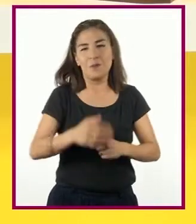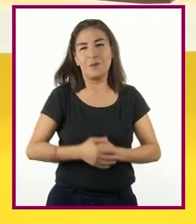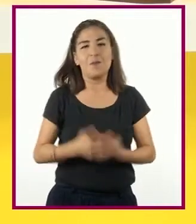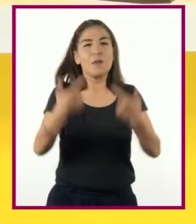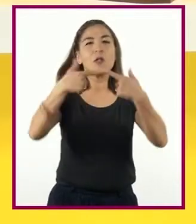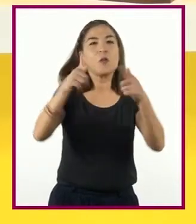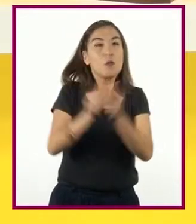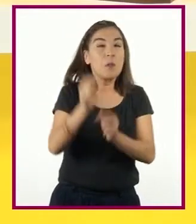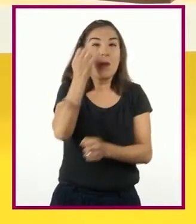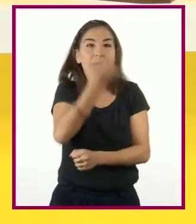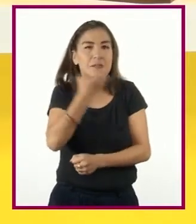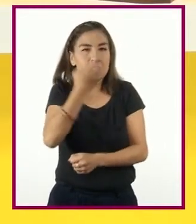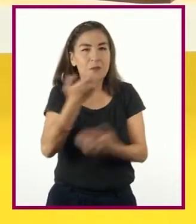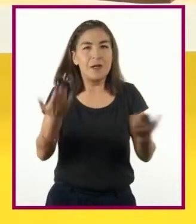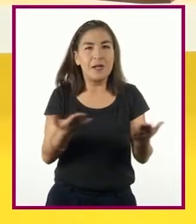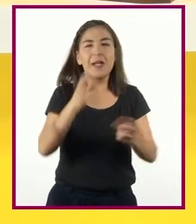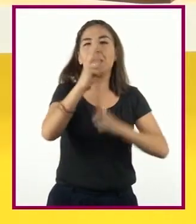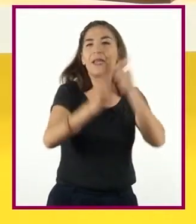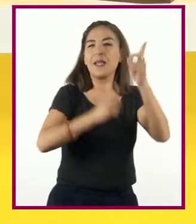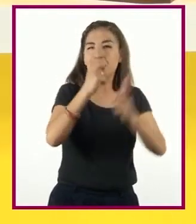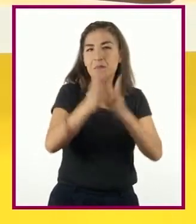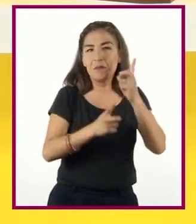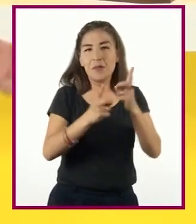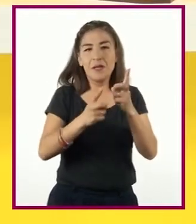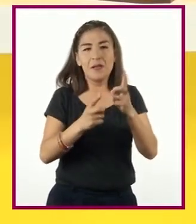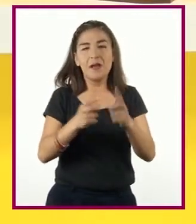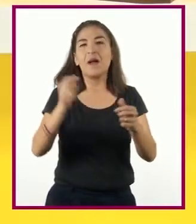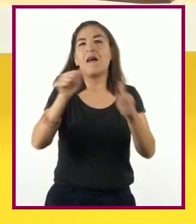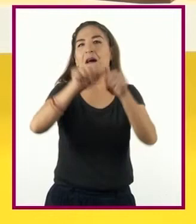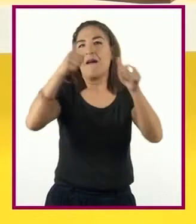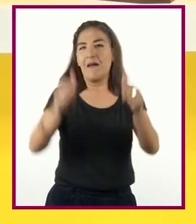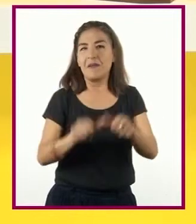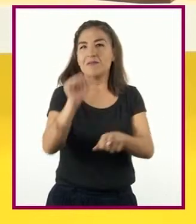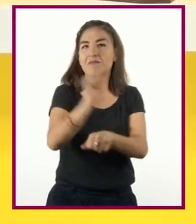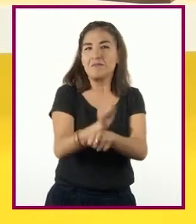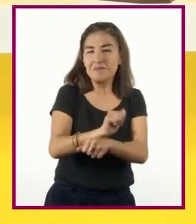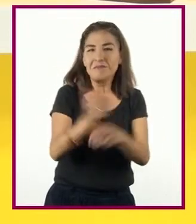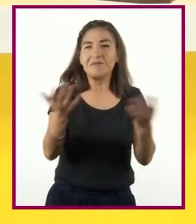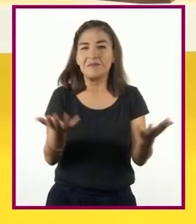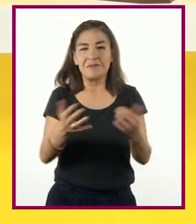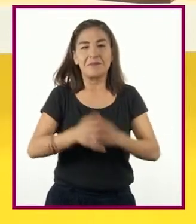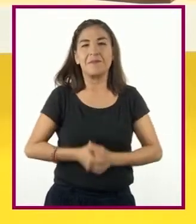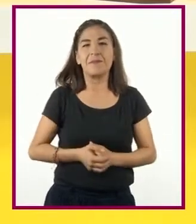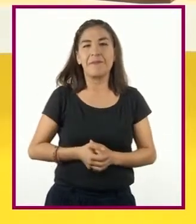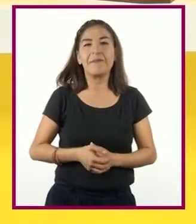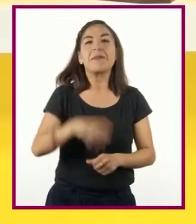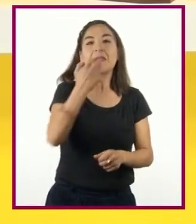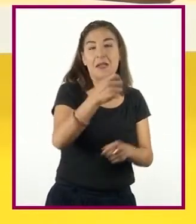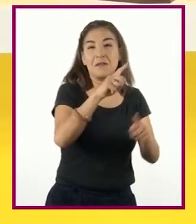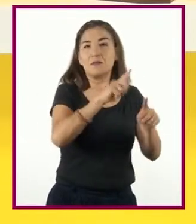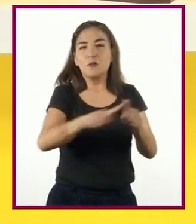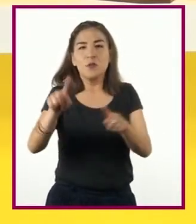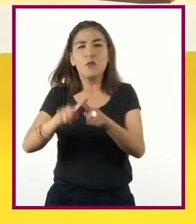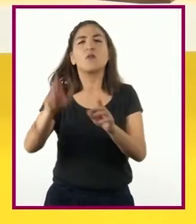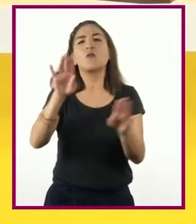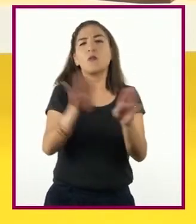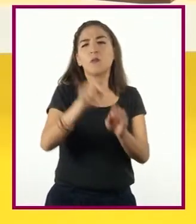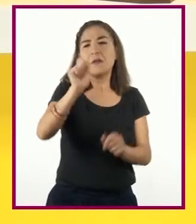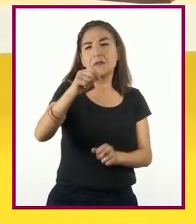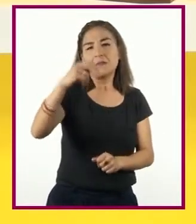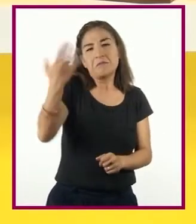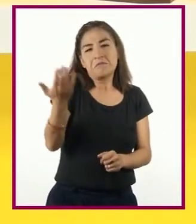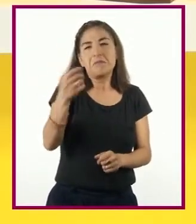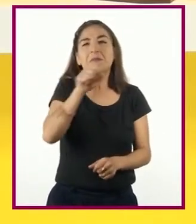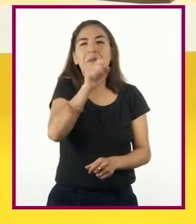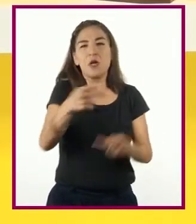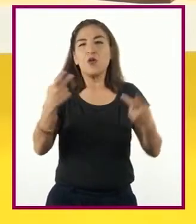grupos escolares, los deportivos, los artísticos, pero también puede suscitarse cuando se consideran parte de